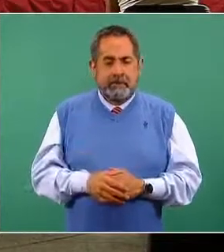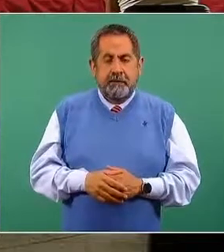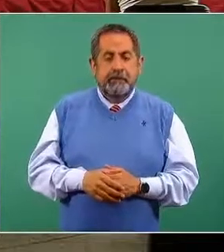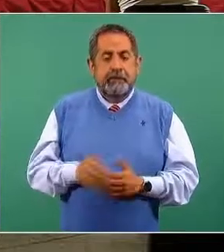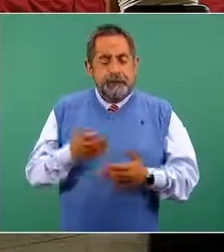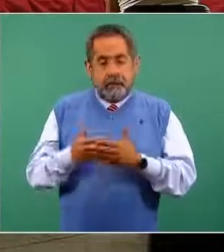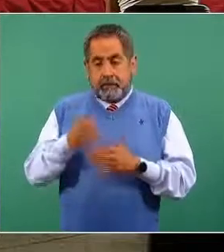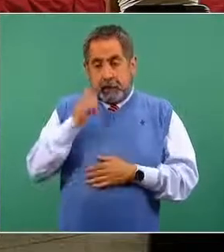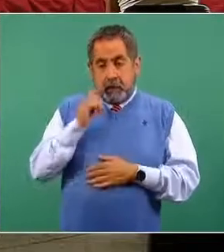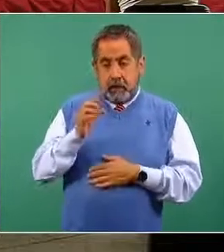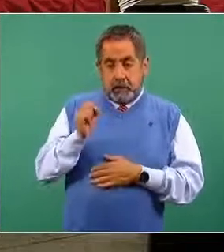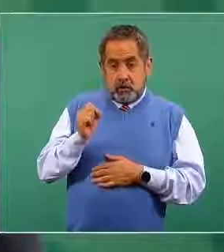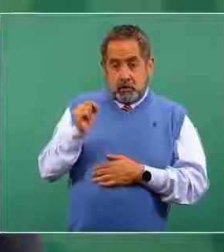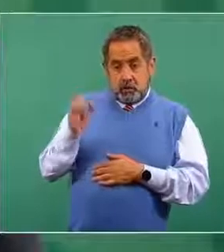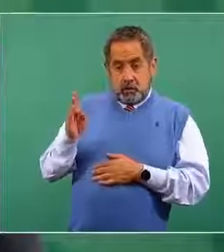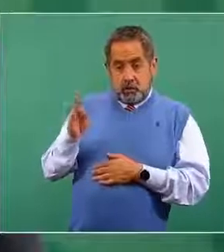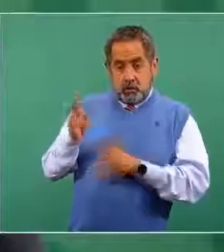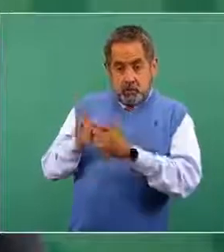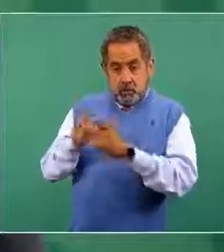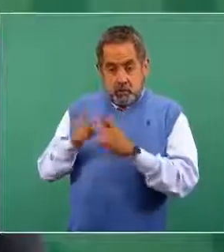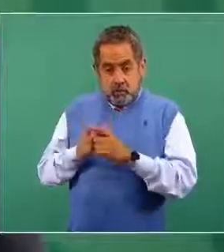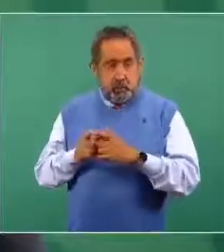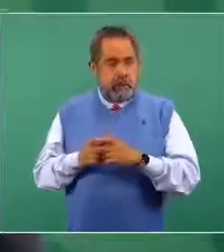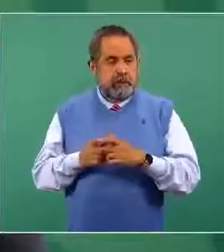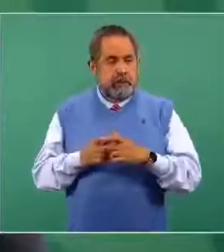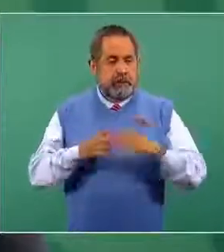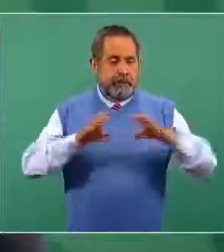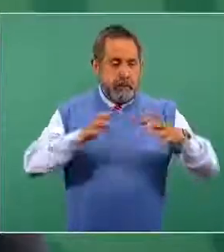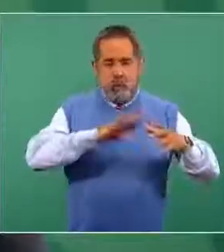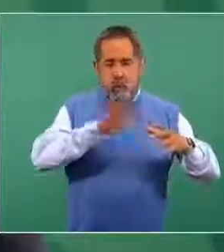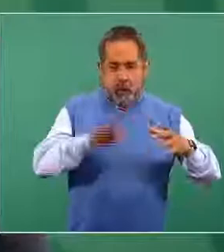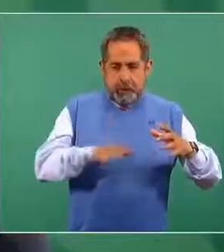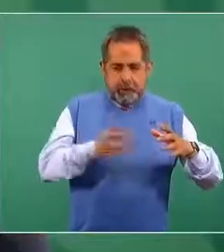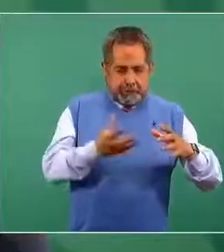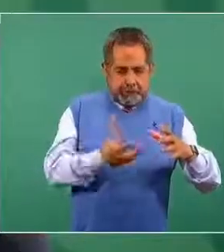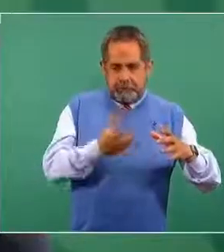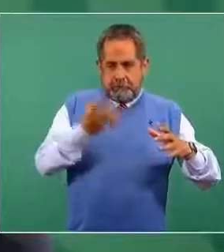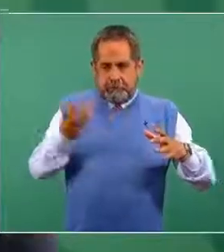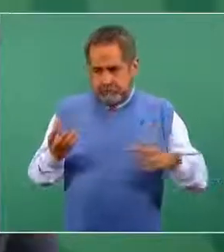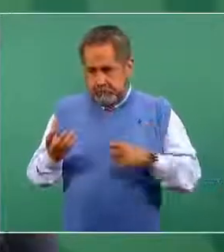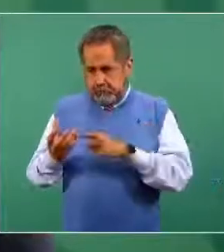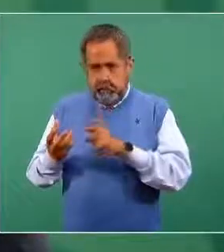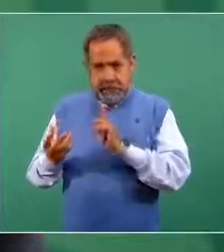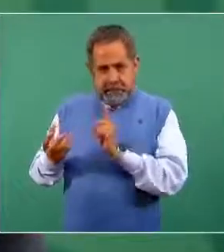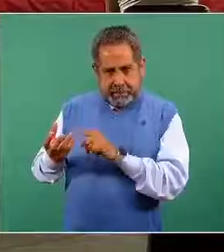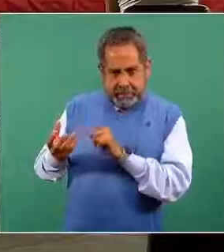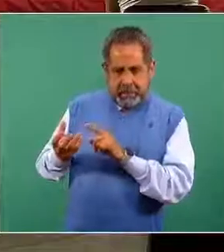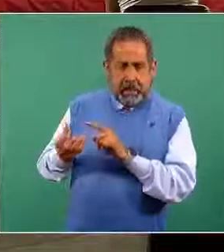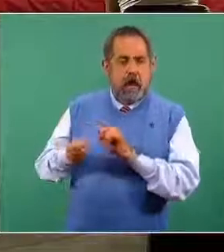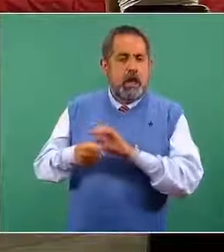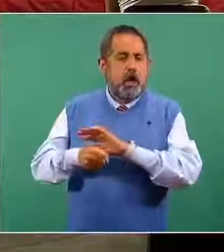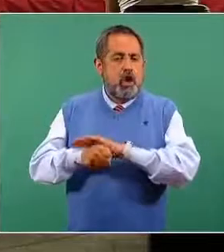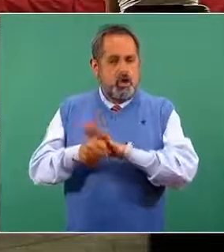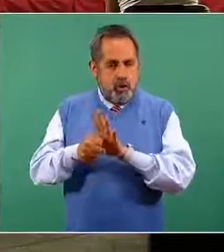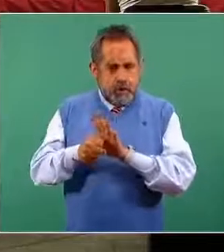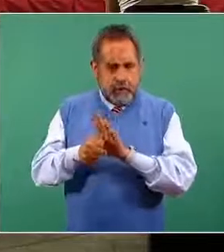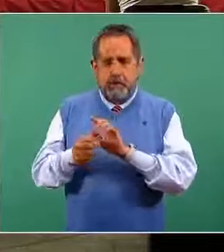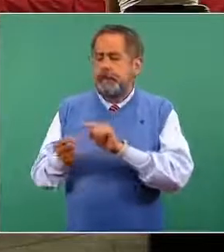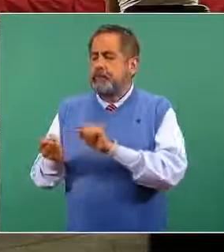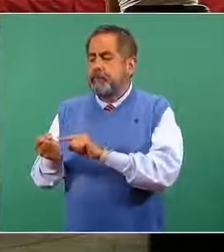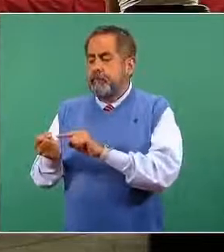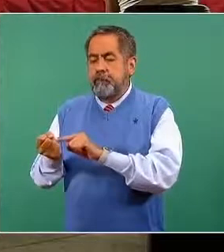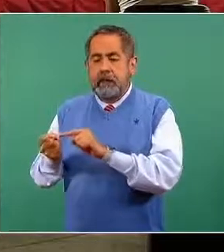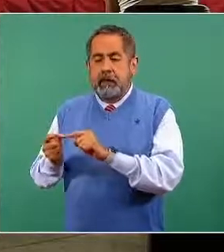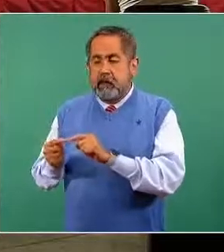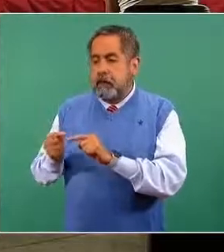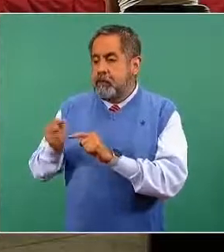de este subgrupo de mortalidad potencialmente por COVID, nosotros tenemos otro grupo que ya son